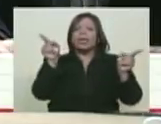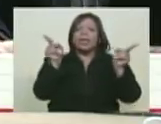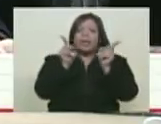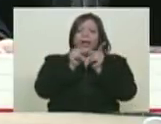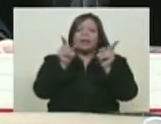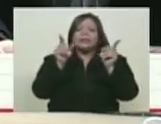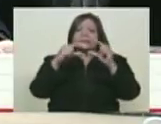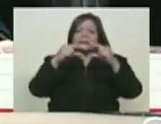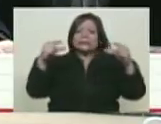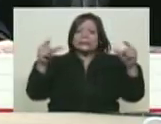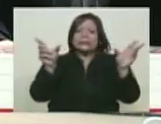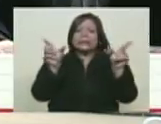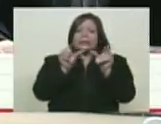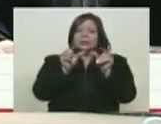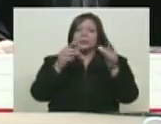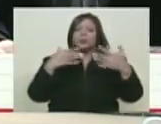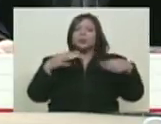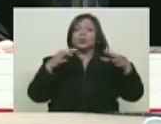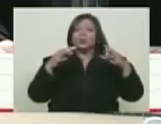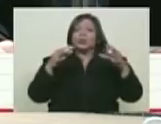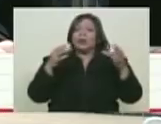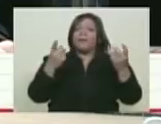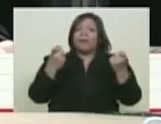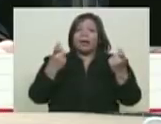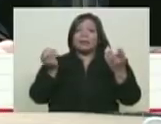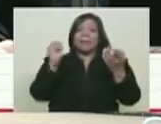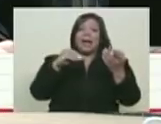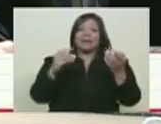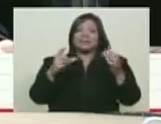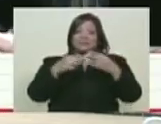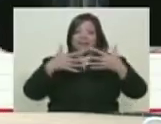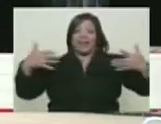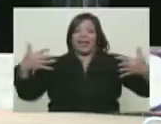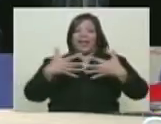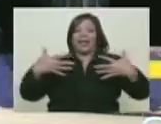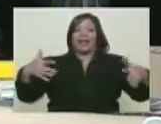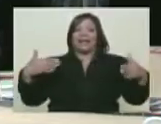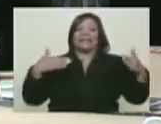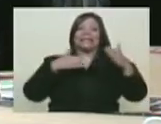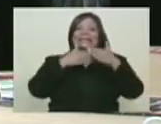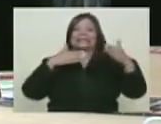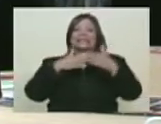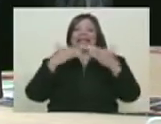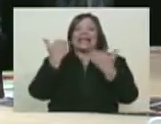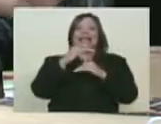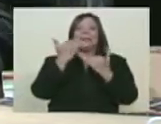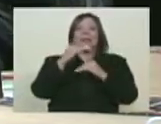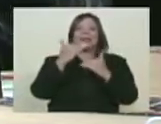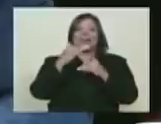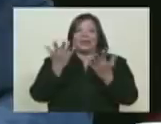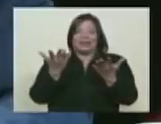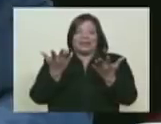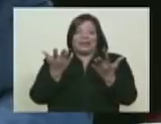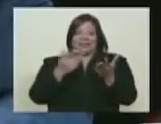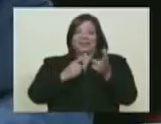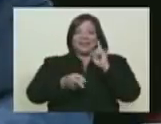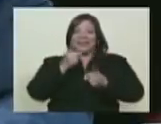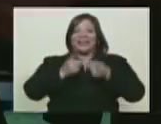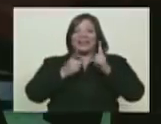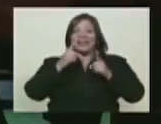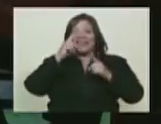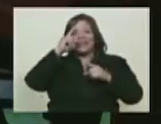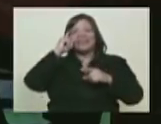cuando voy ya en los 140, digo, no he dicho nada todavía. Pero bueno, fíjate que hay una discusión cosas,